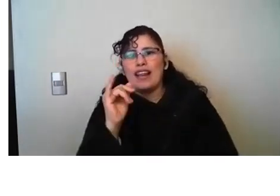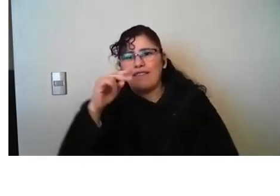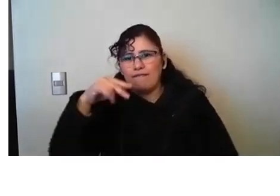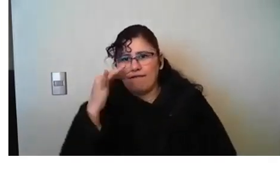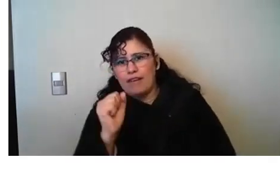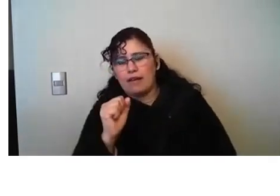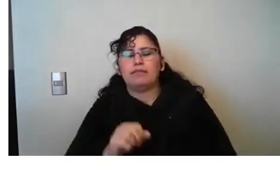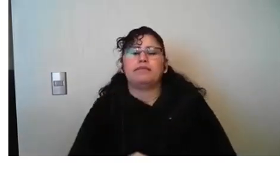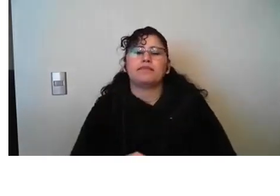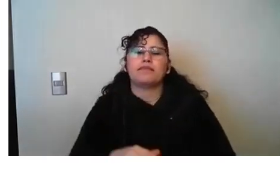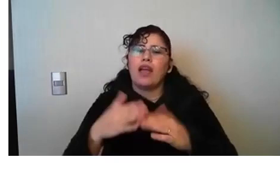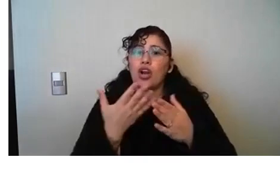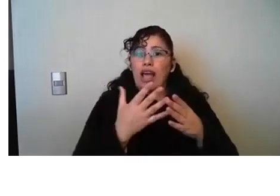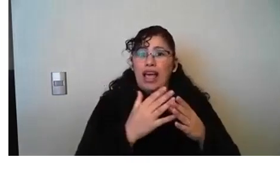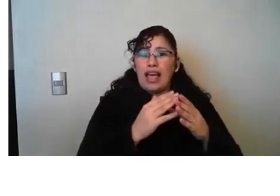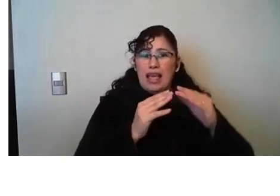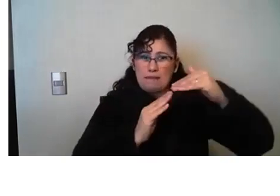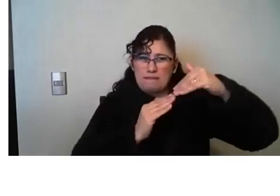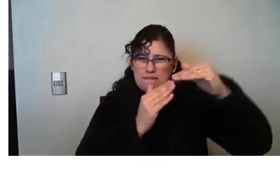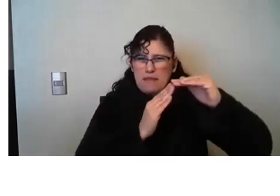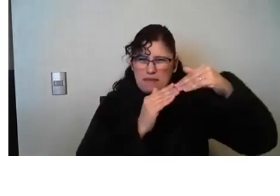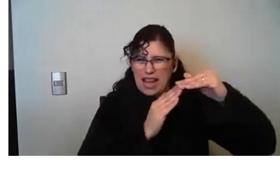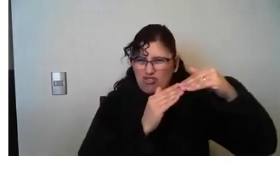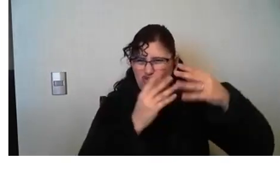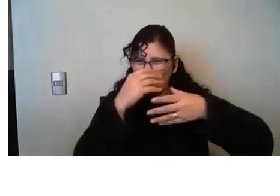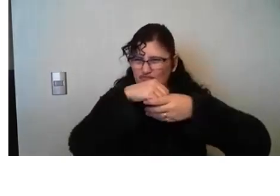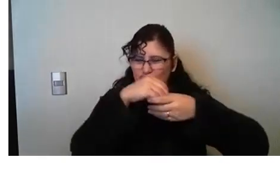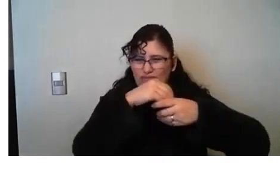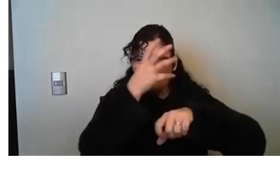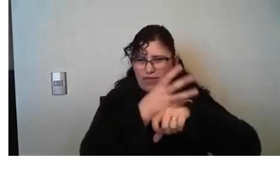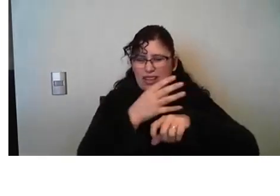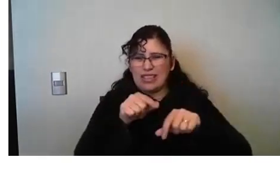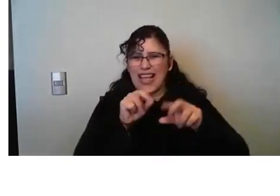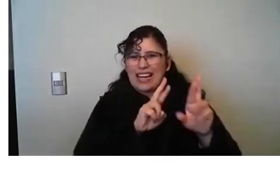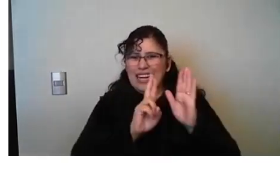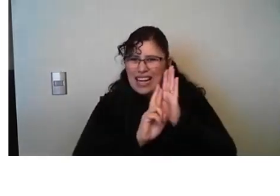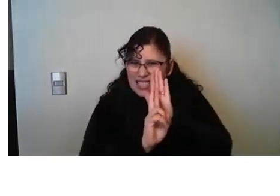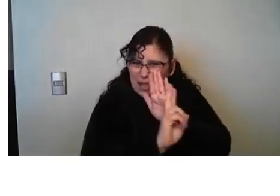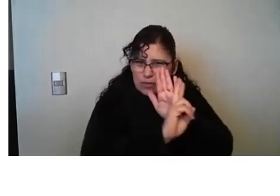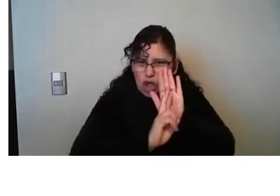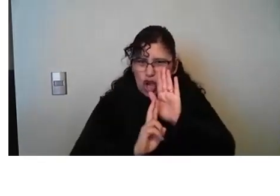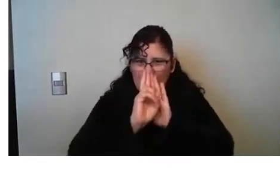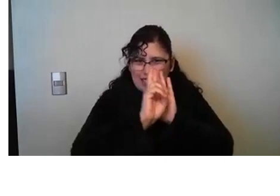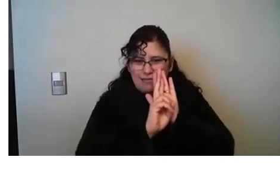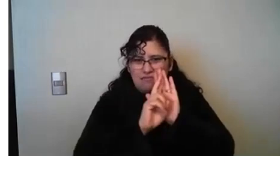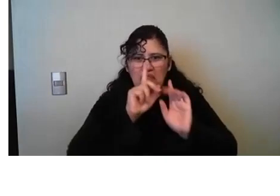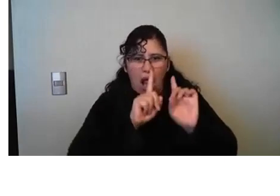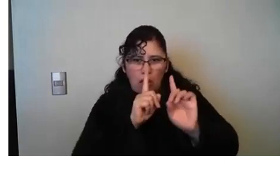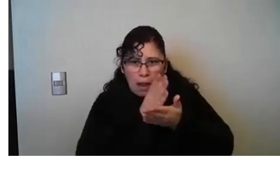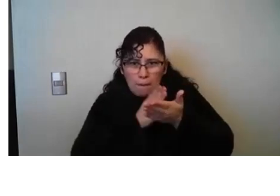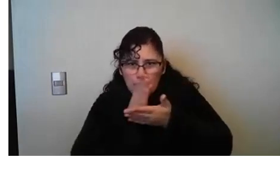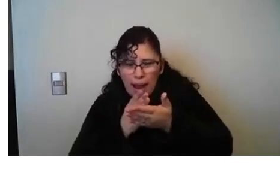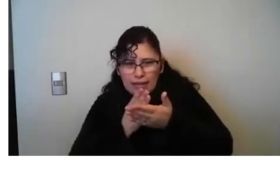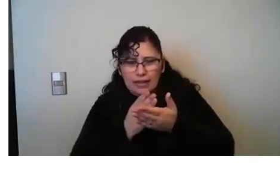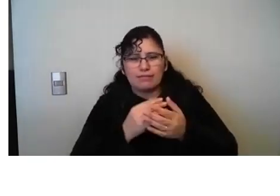Dentro de la parte membranosa están los receptores en ciertas estructuras. Cuando hagamos sistema